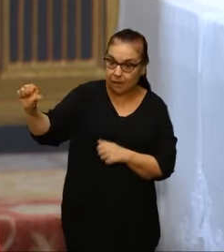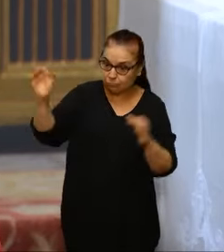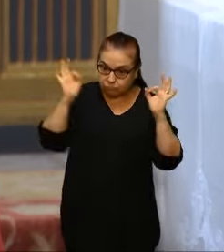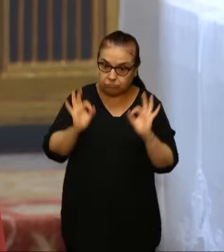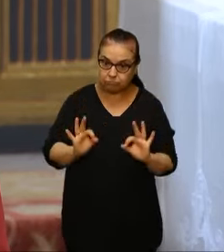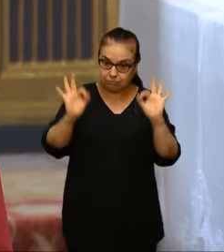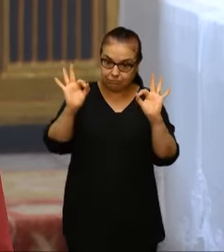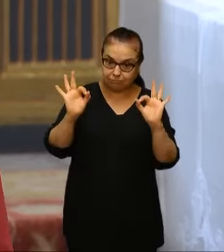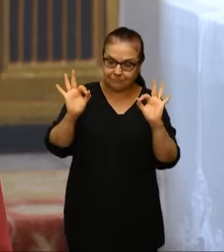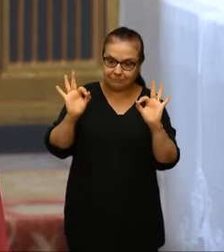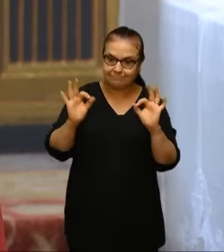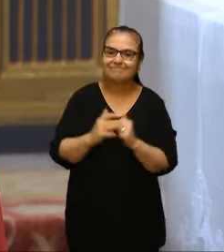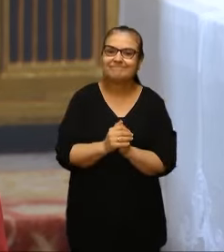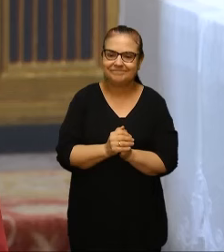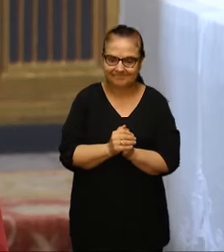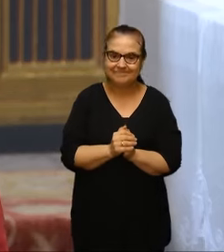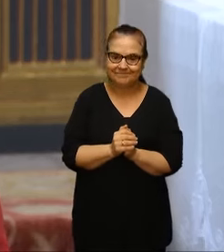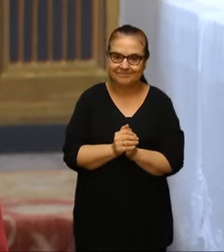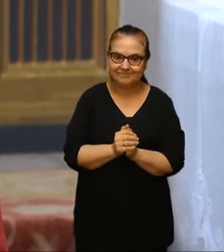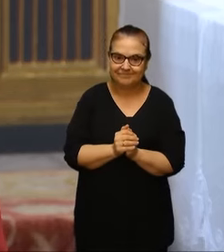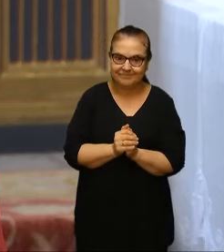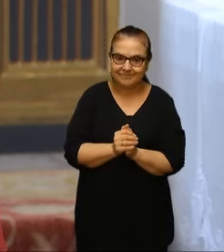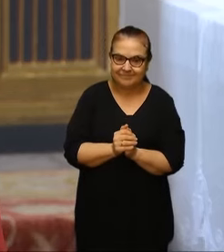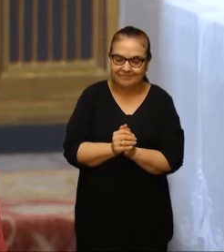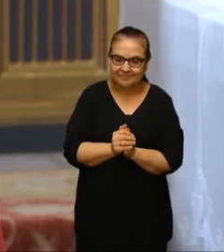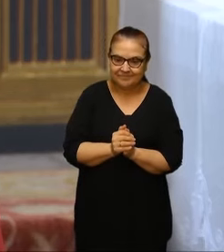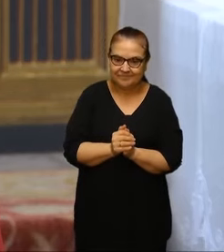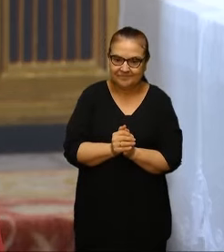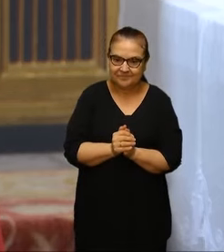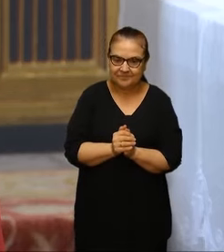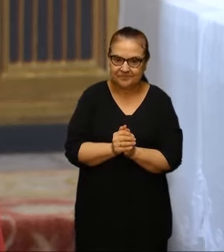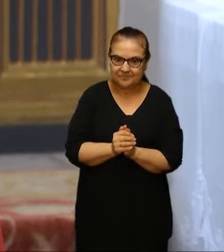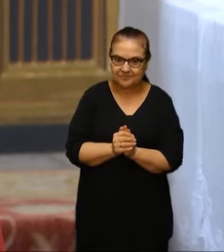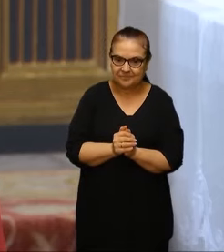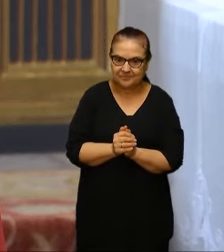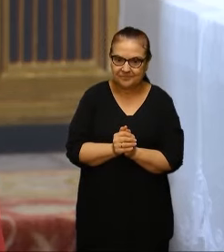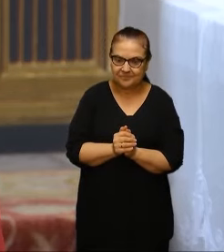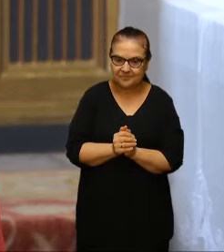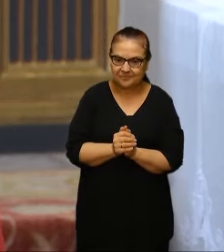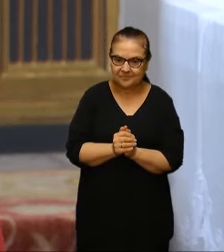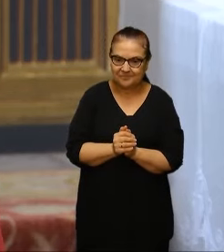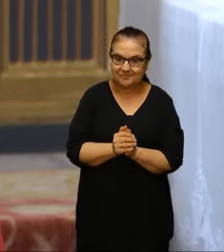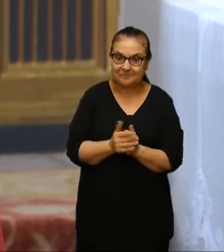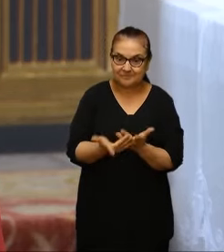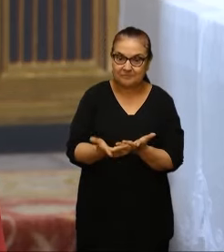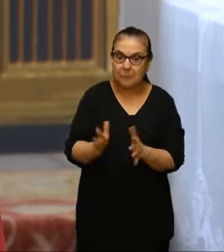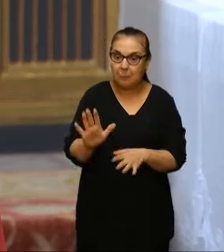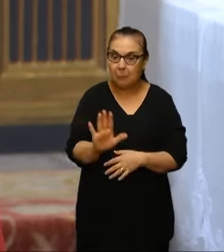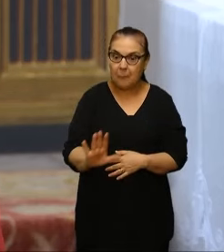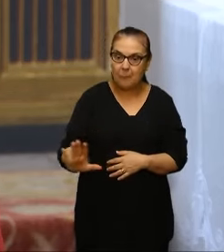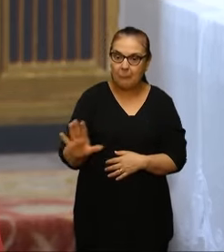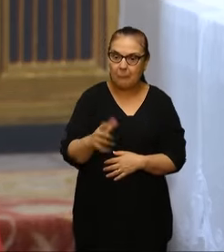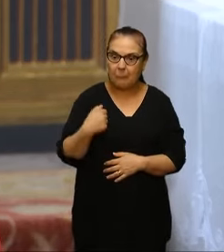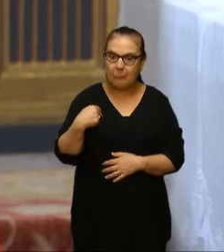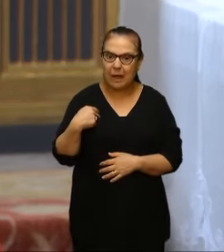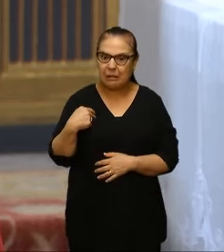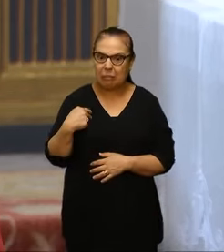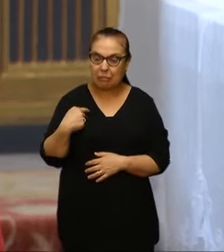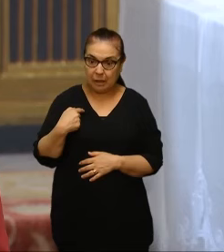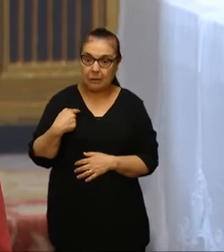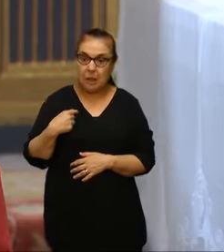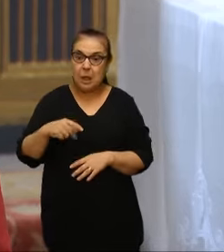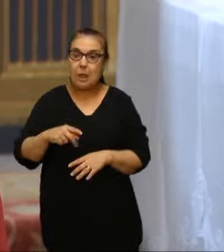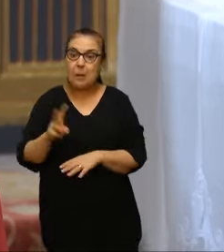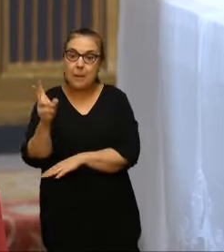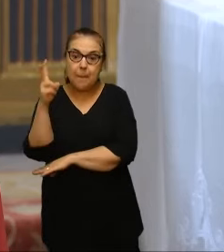precisamente, que se, digamos así, se vive eso que llaman el Black Friday, ¿verdad?, ese